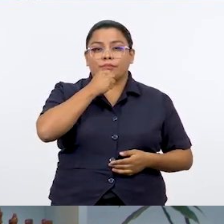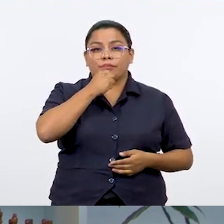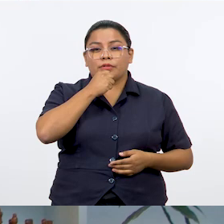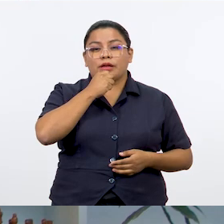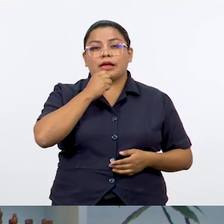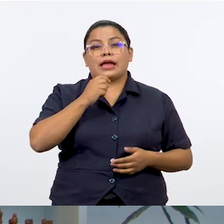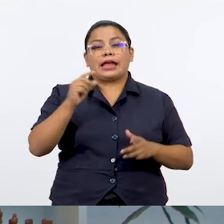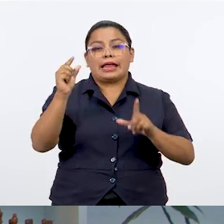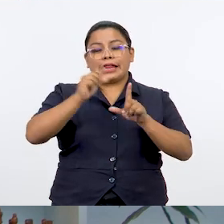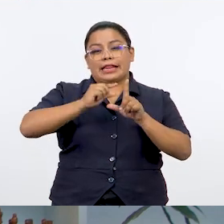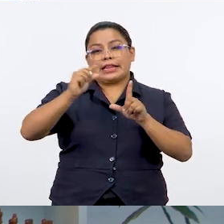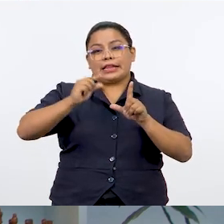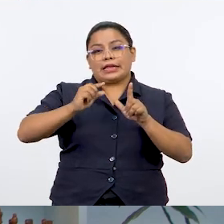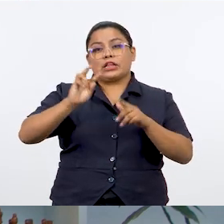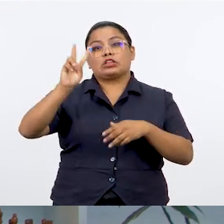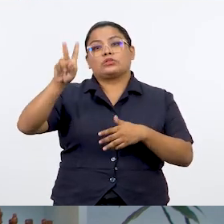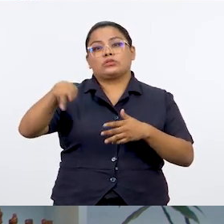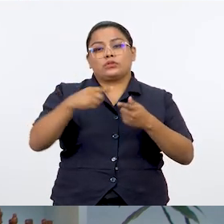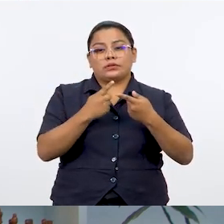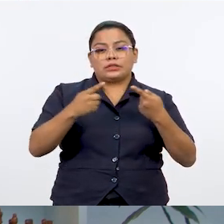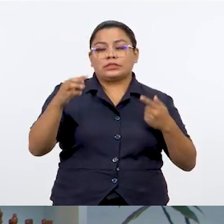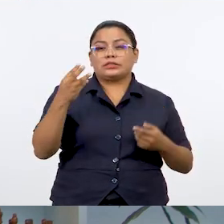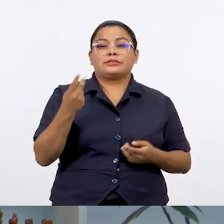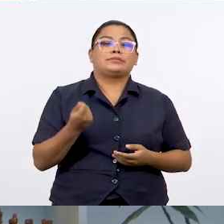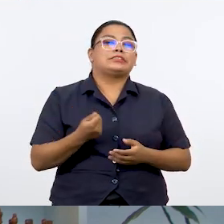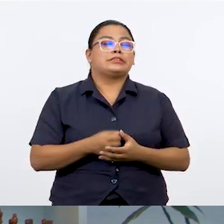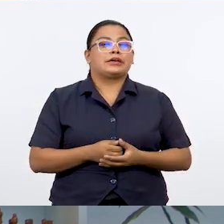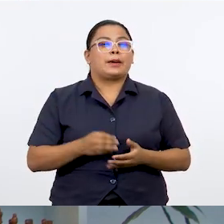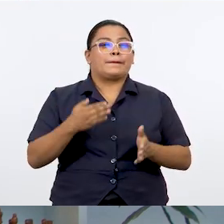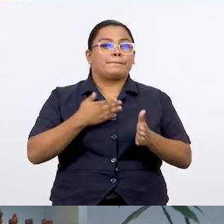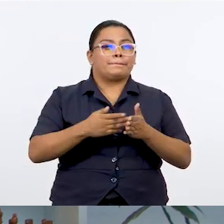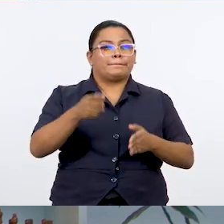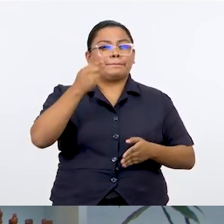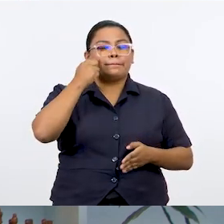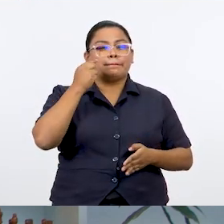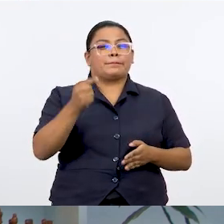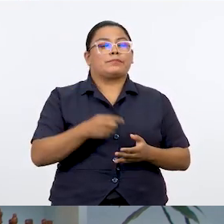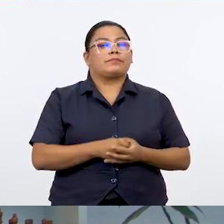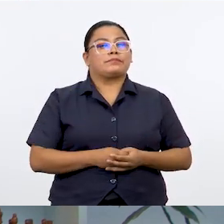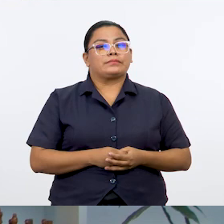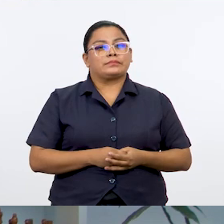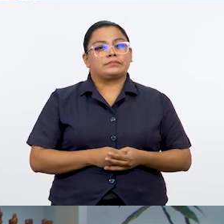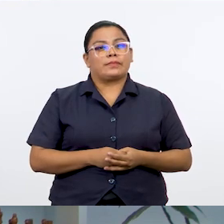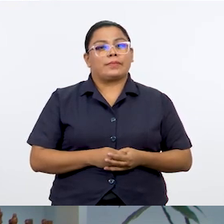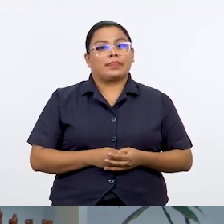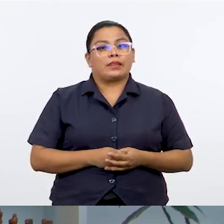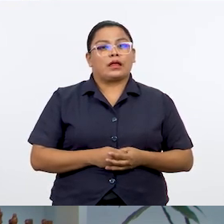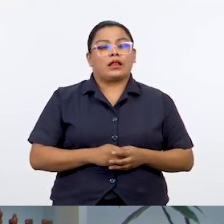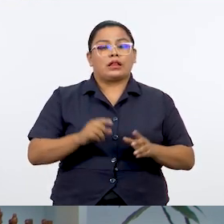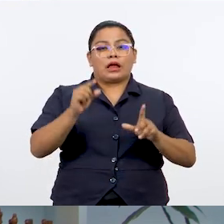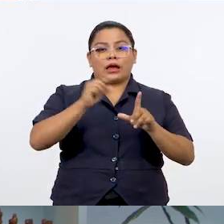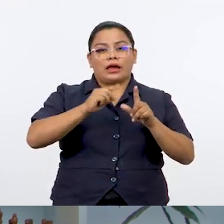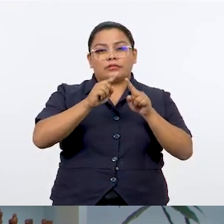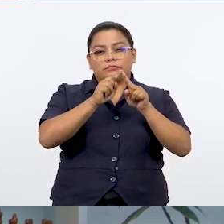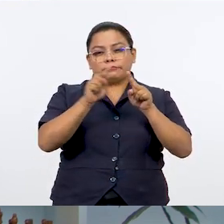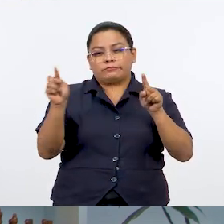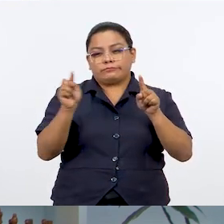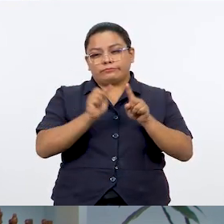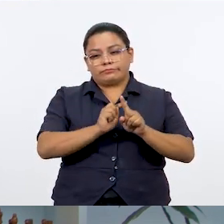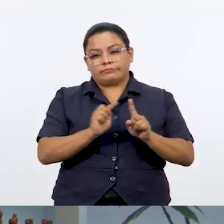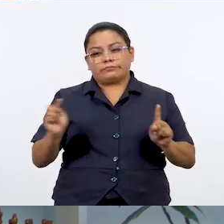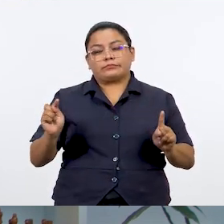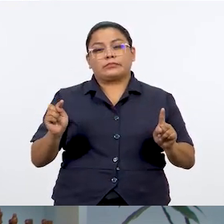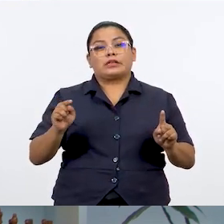nuestra gráfica de doble recta numérica? Empecemos acá. Nuestra gráfica de doble recta numérica